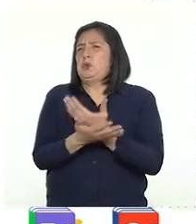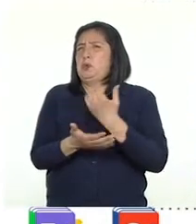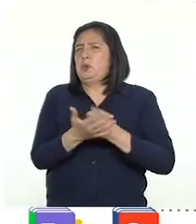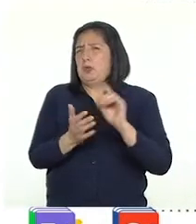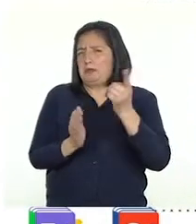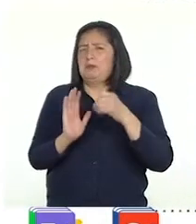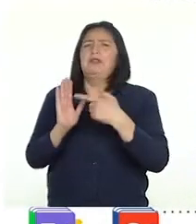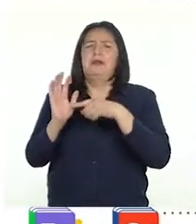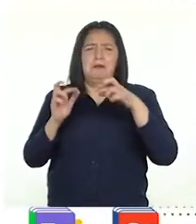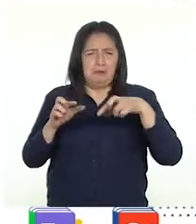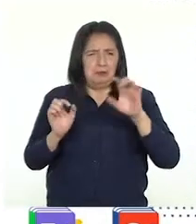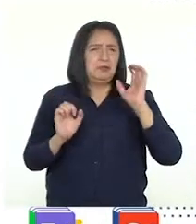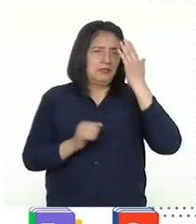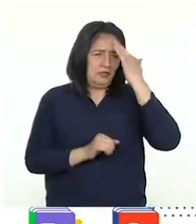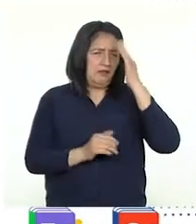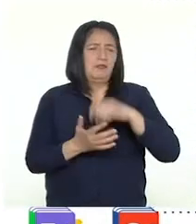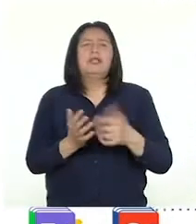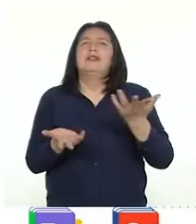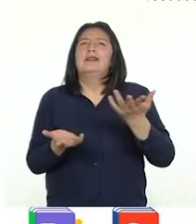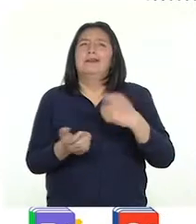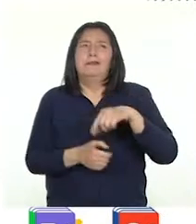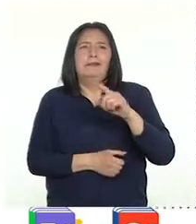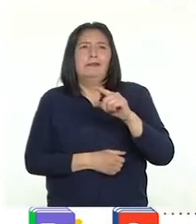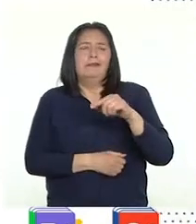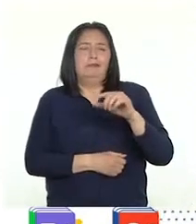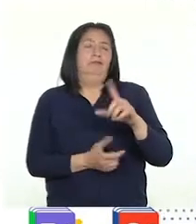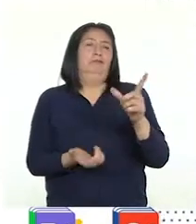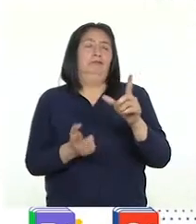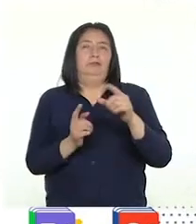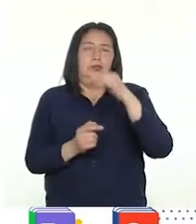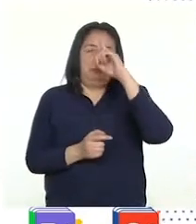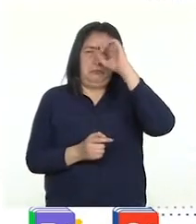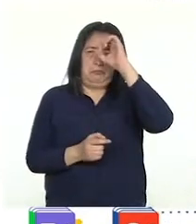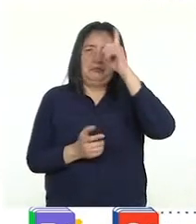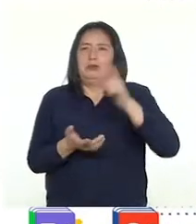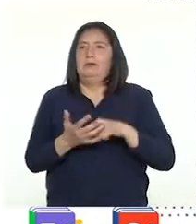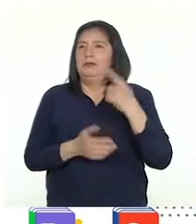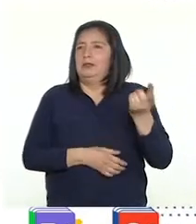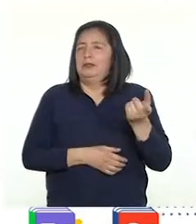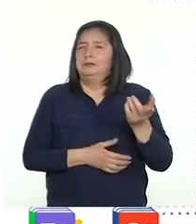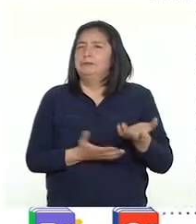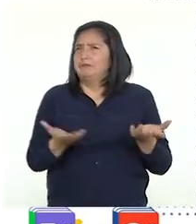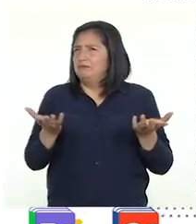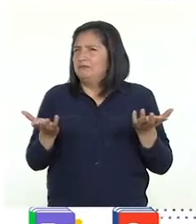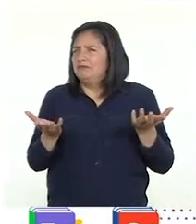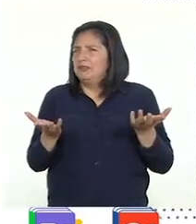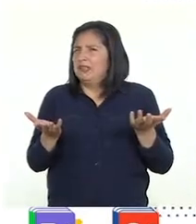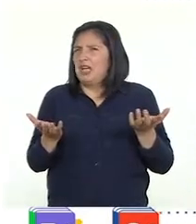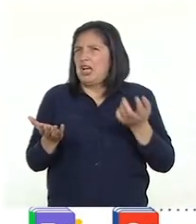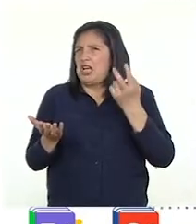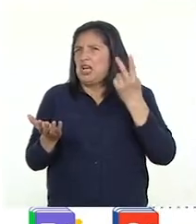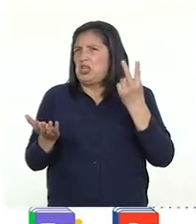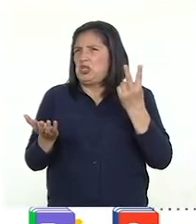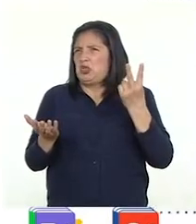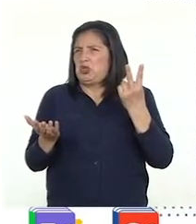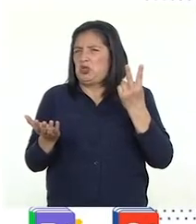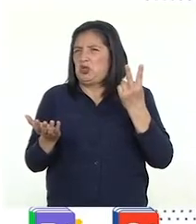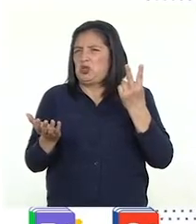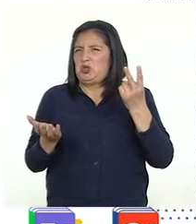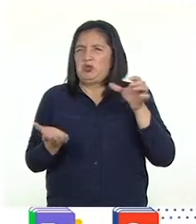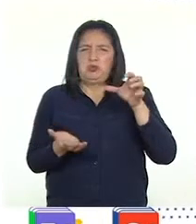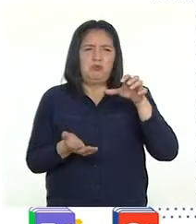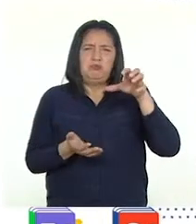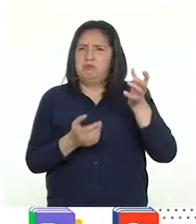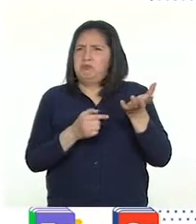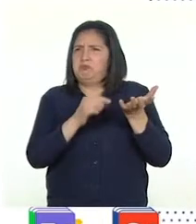principio permite encontrar un valor desconocido. En el platillo de la izquierda hay 2 bloques iguales,